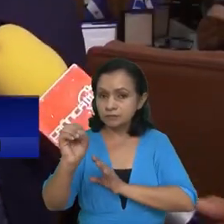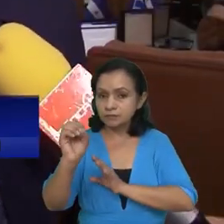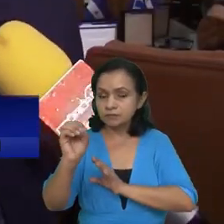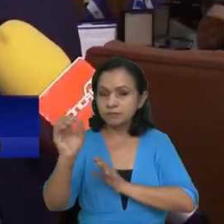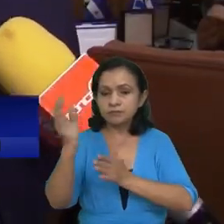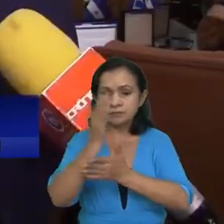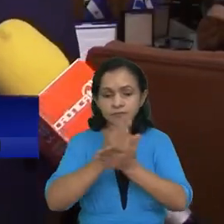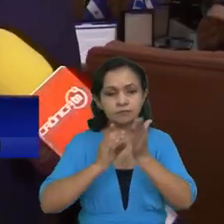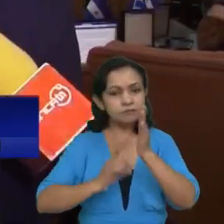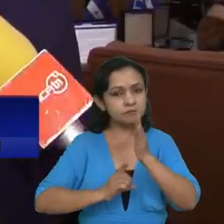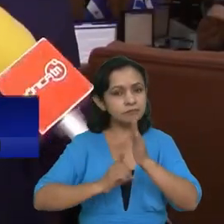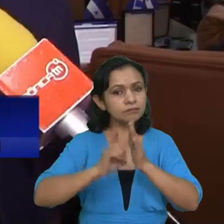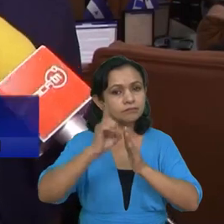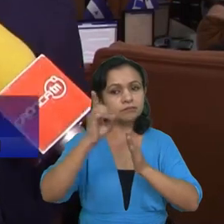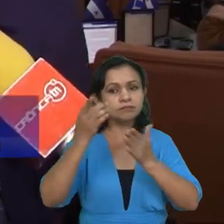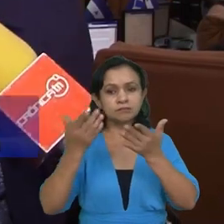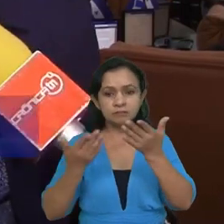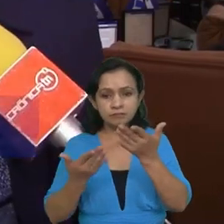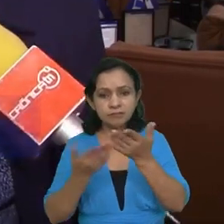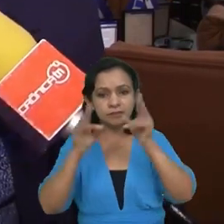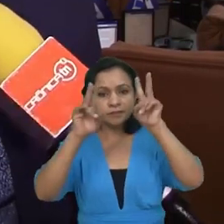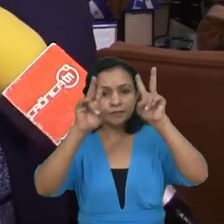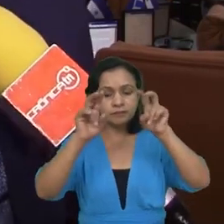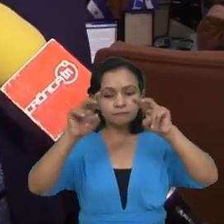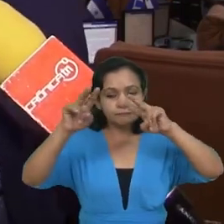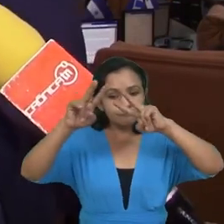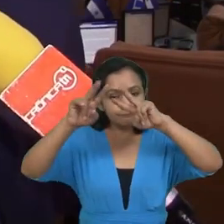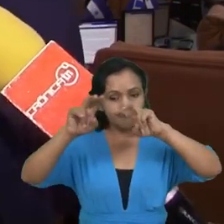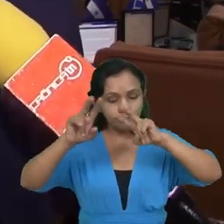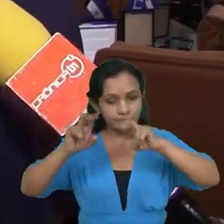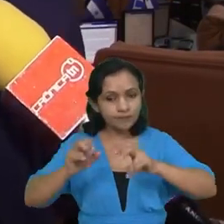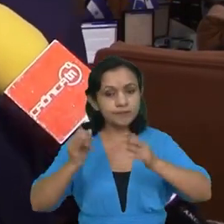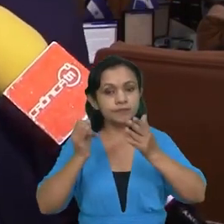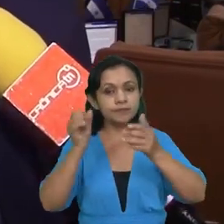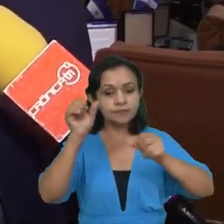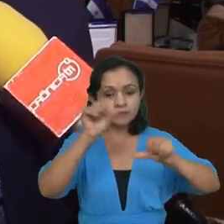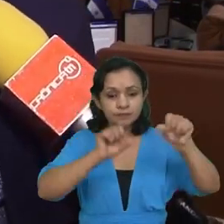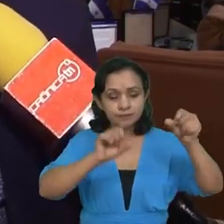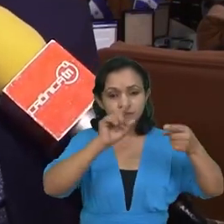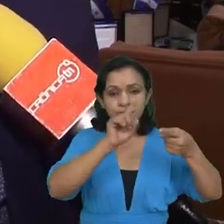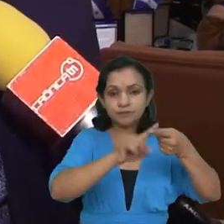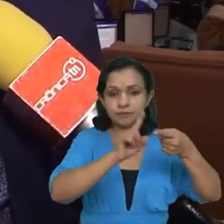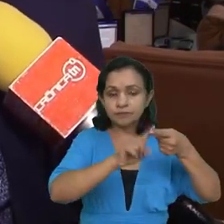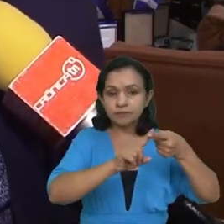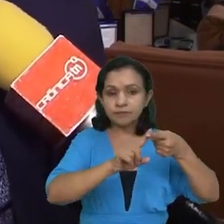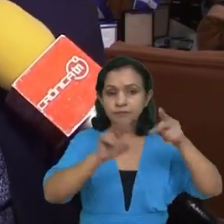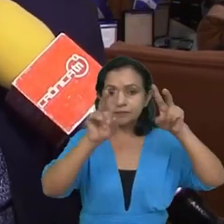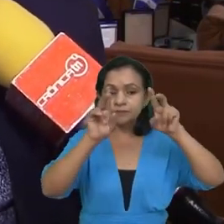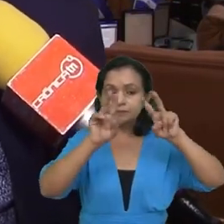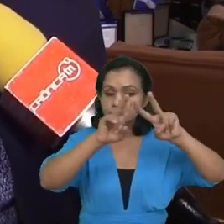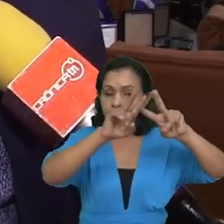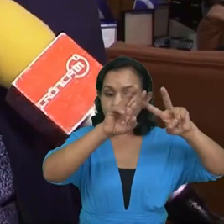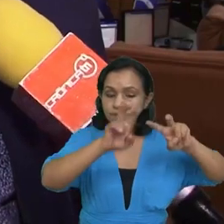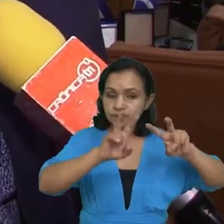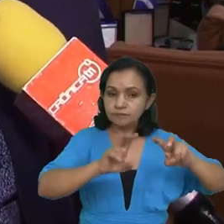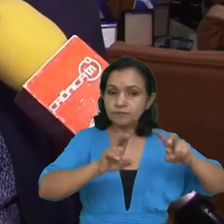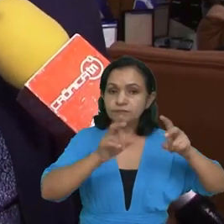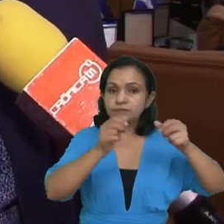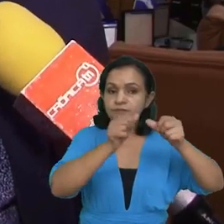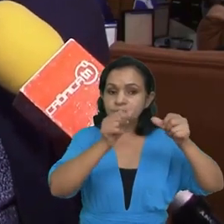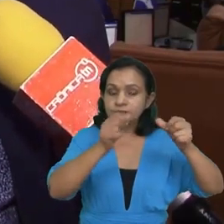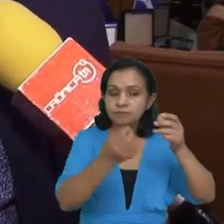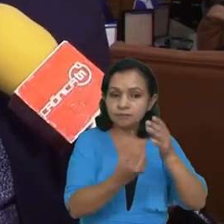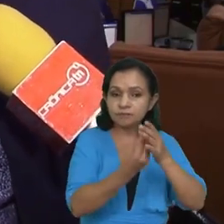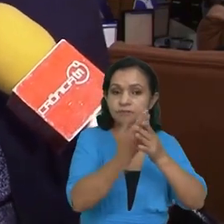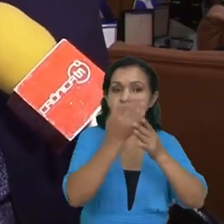hay avances tecnológicos en el tema de análisis en el tema de revisión y revisiones